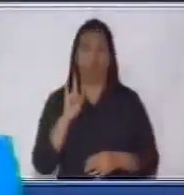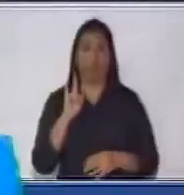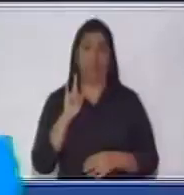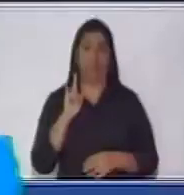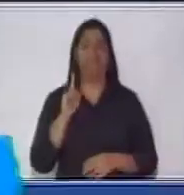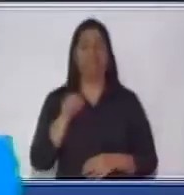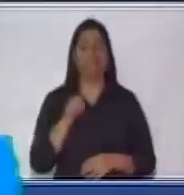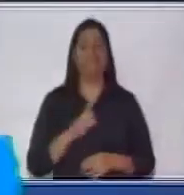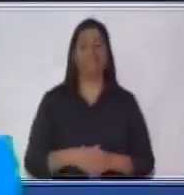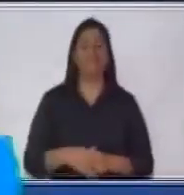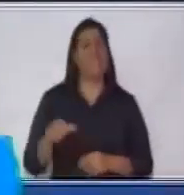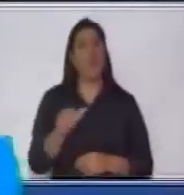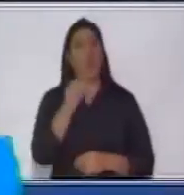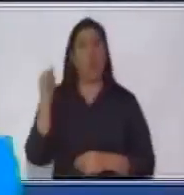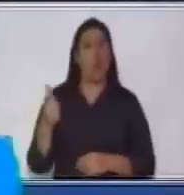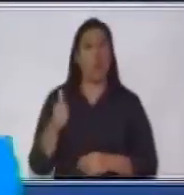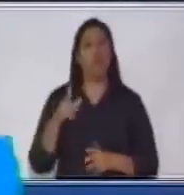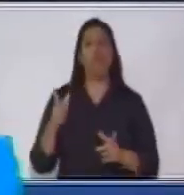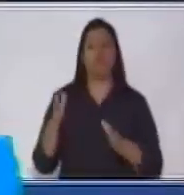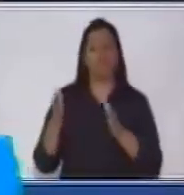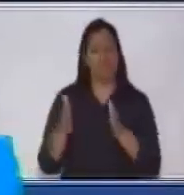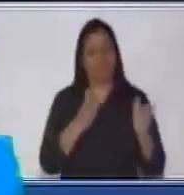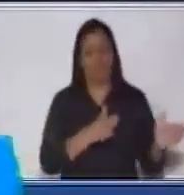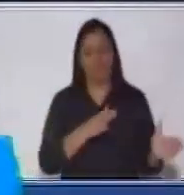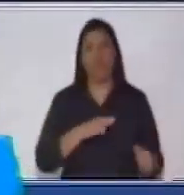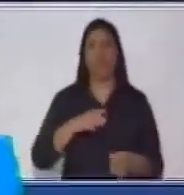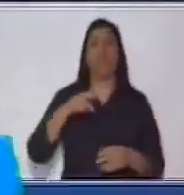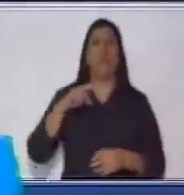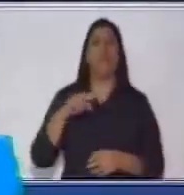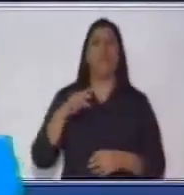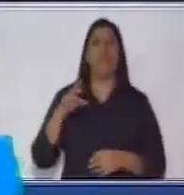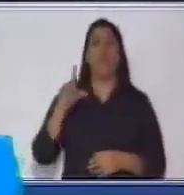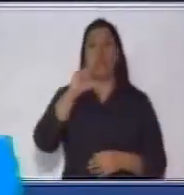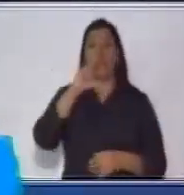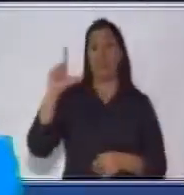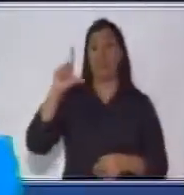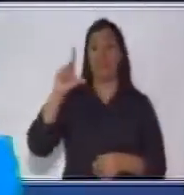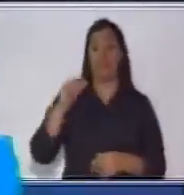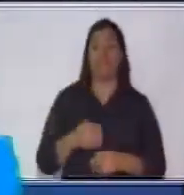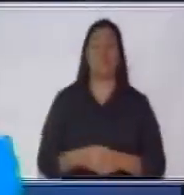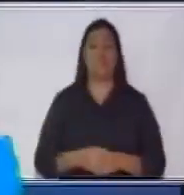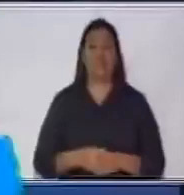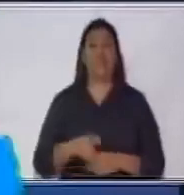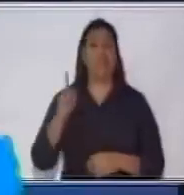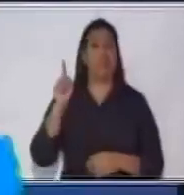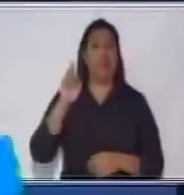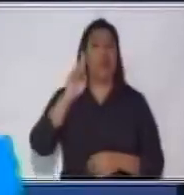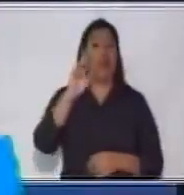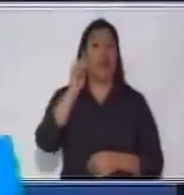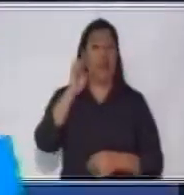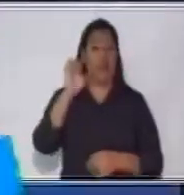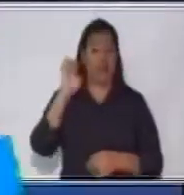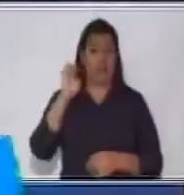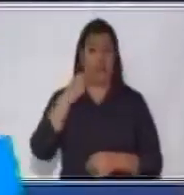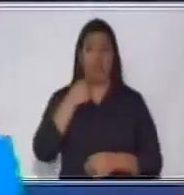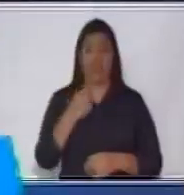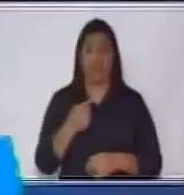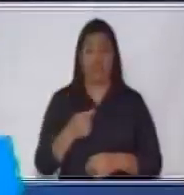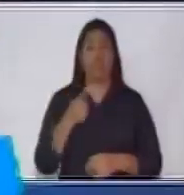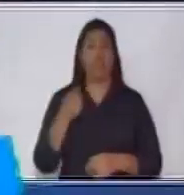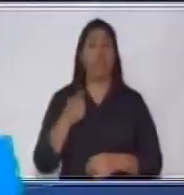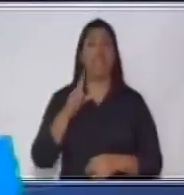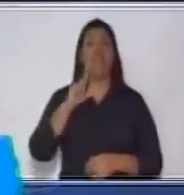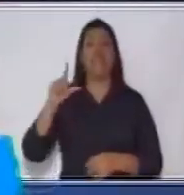Ahora pasemos al siguiente dígrafo. Dos L's. La RAE la define o el nombre que le da